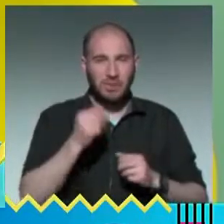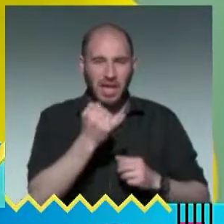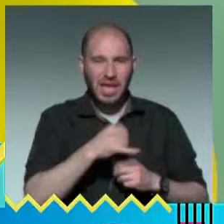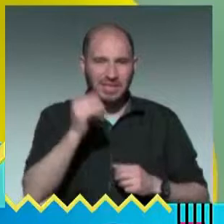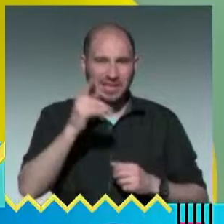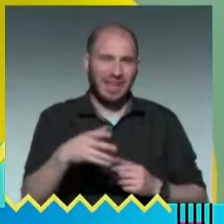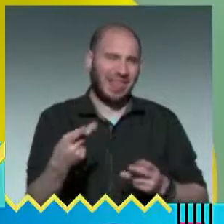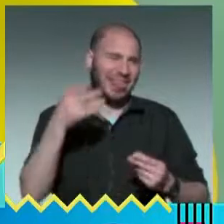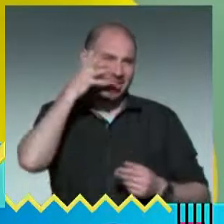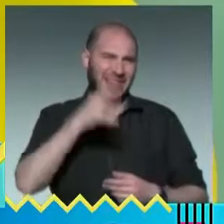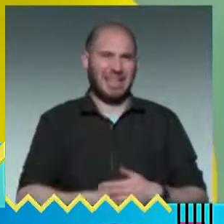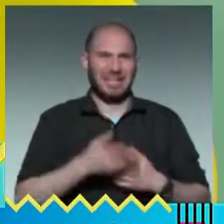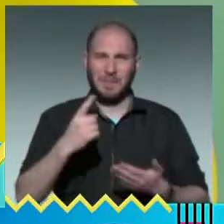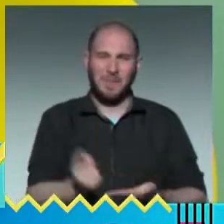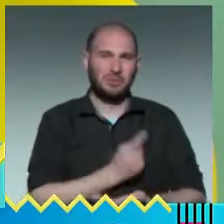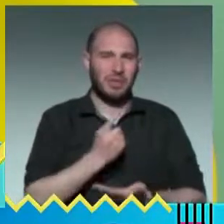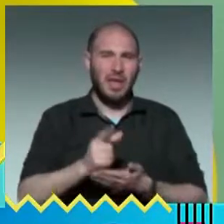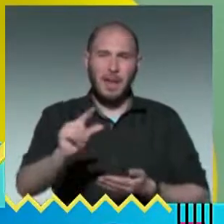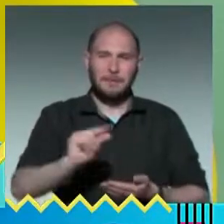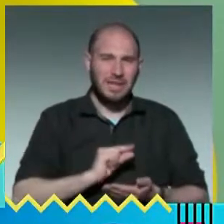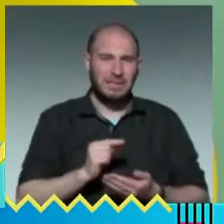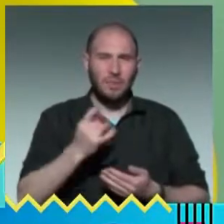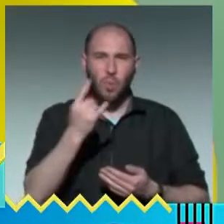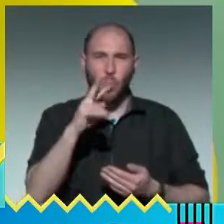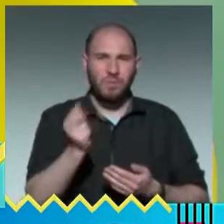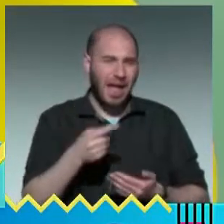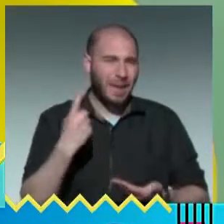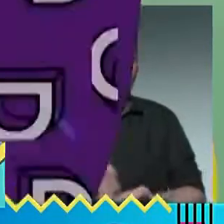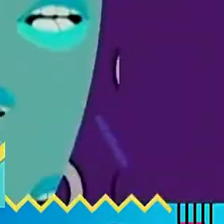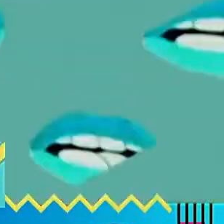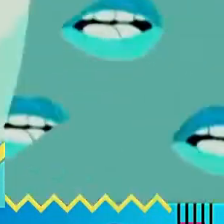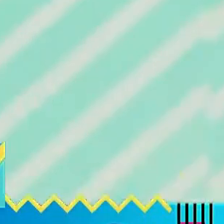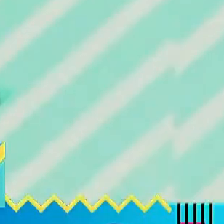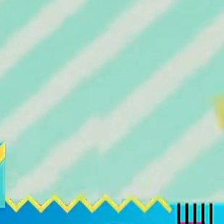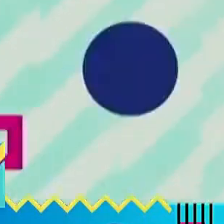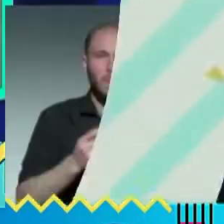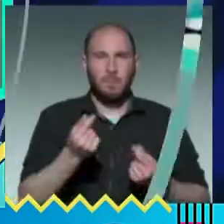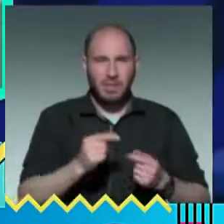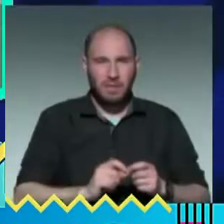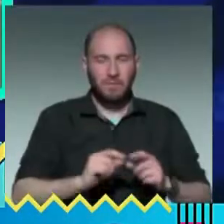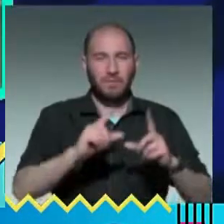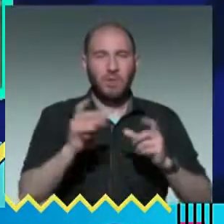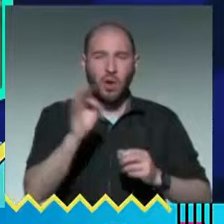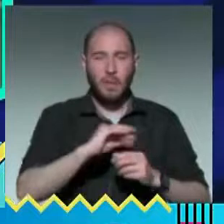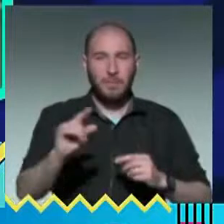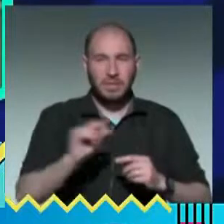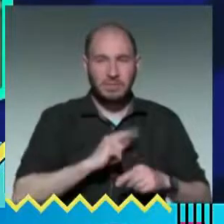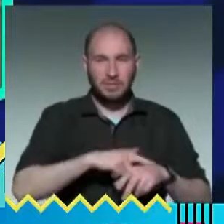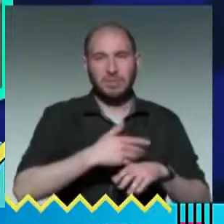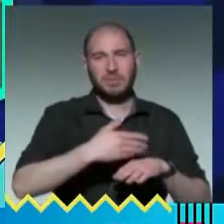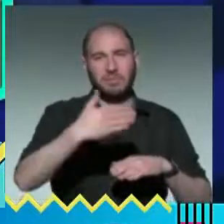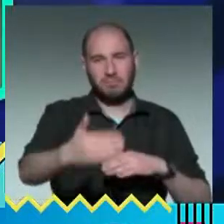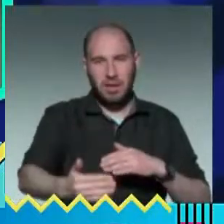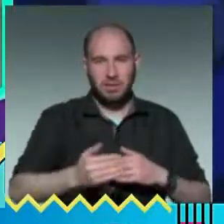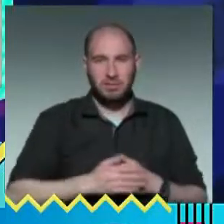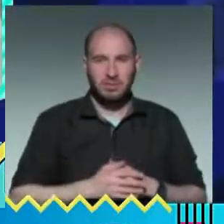tasas usurarias. Es imposible sacar un préstamo UVA porque se te actualiza el capital, o un préstamo a largo plazo, a mediano